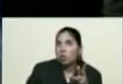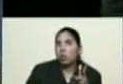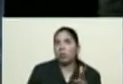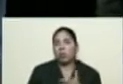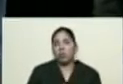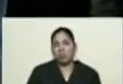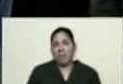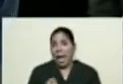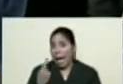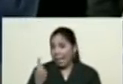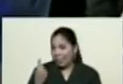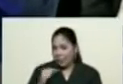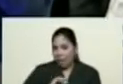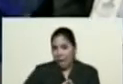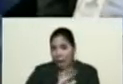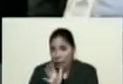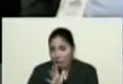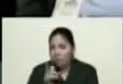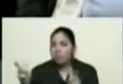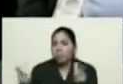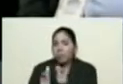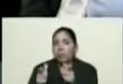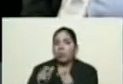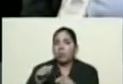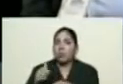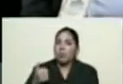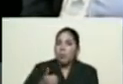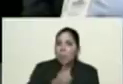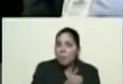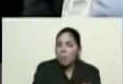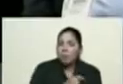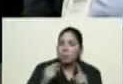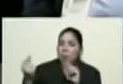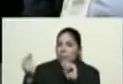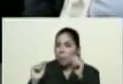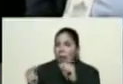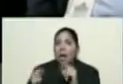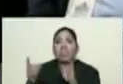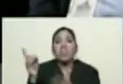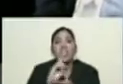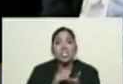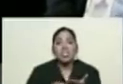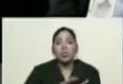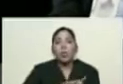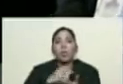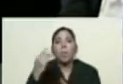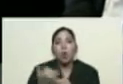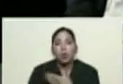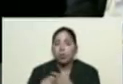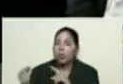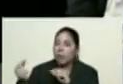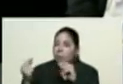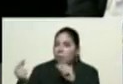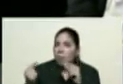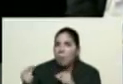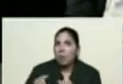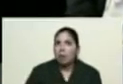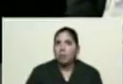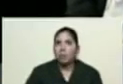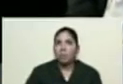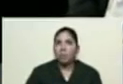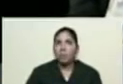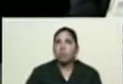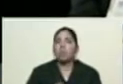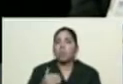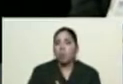ALBA, nuestros mandatarios diseñaron un plan. Y poco a poco vamos a ver las medidas que se van a aplicar de ese